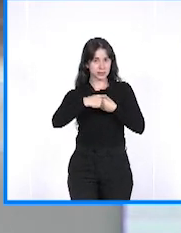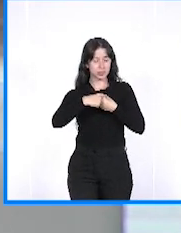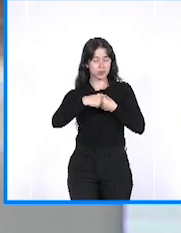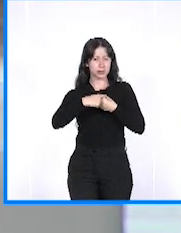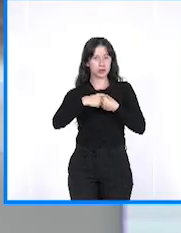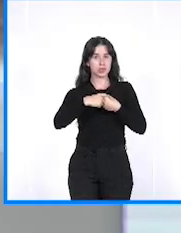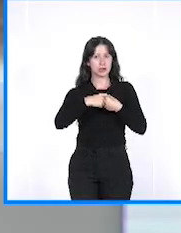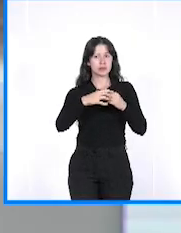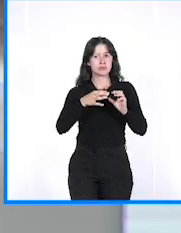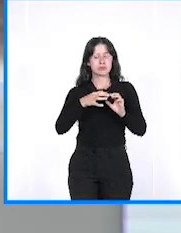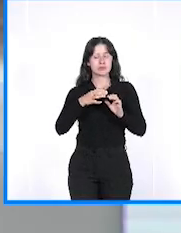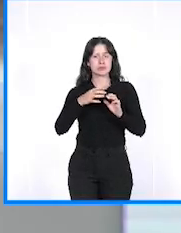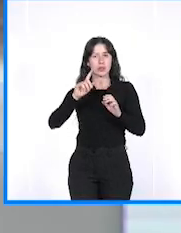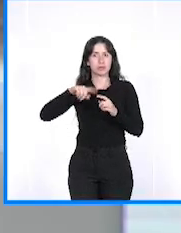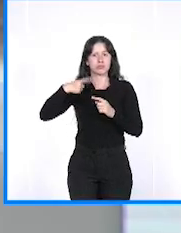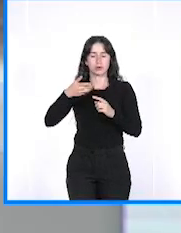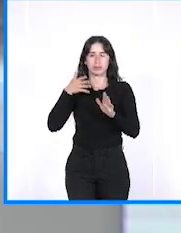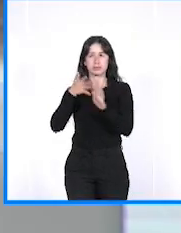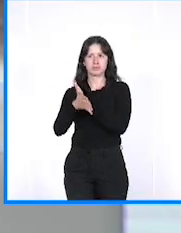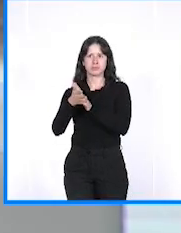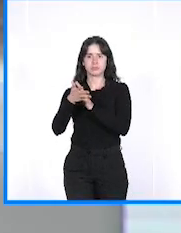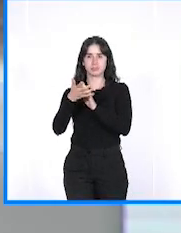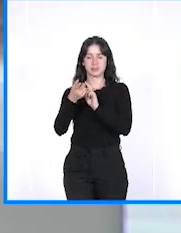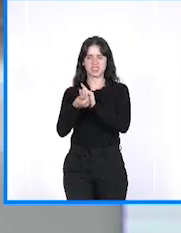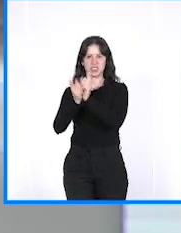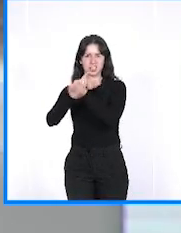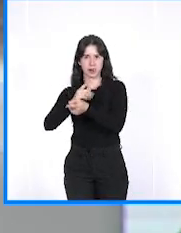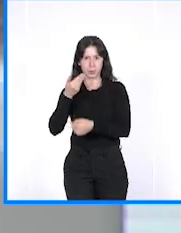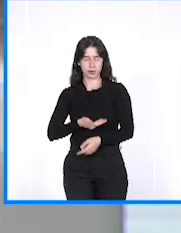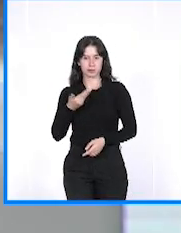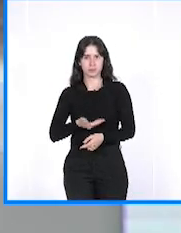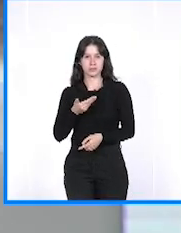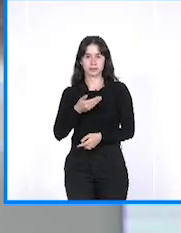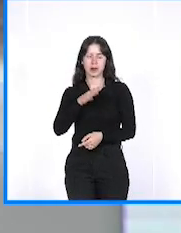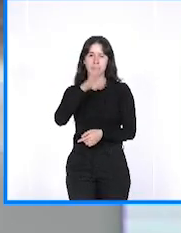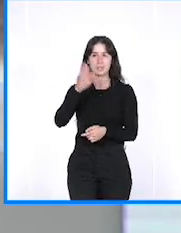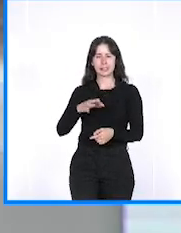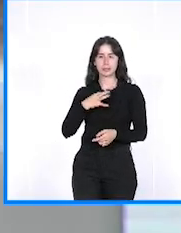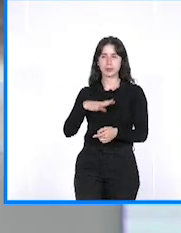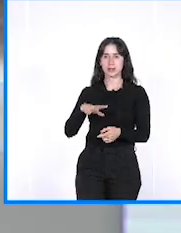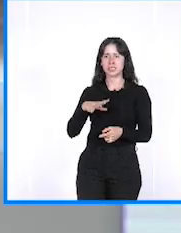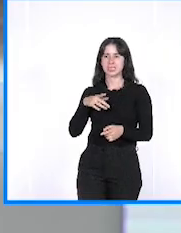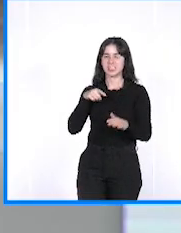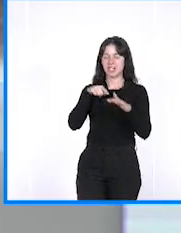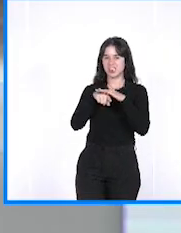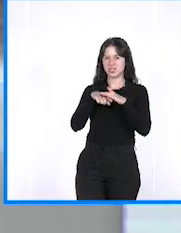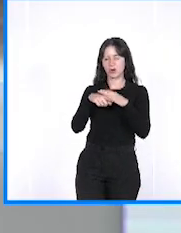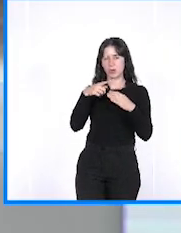constituido ese clic no y ese cambio y aunque a veces puede parecer que la que esa gestión es mucho más